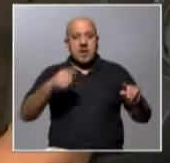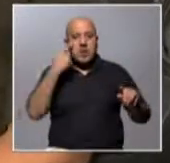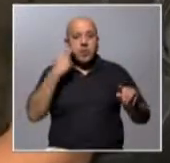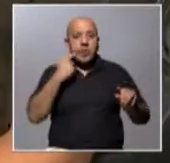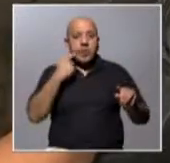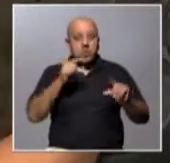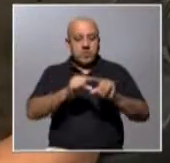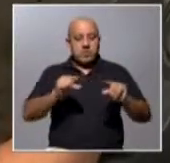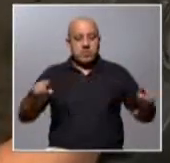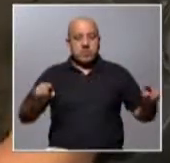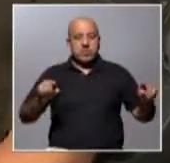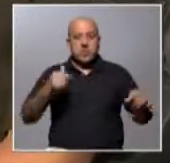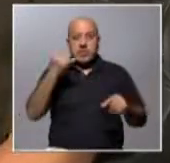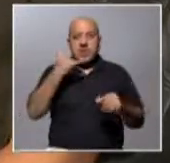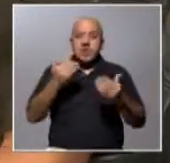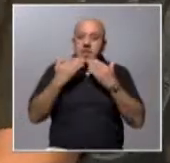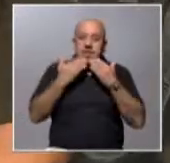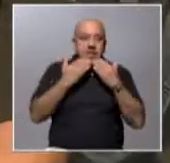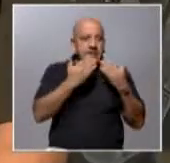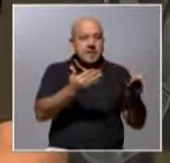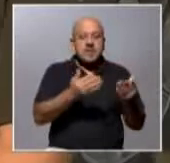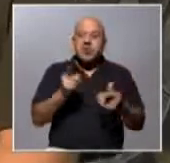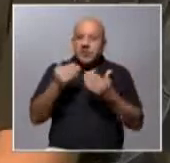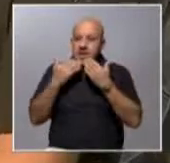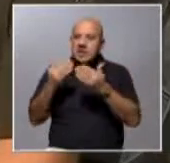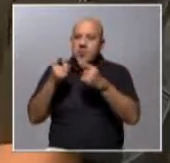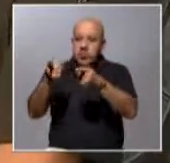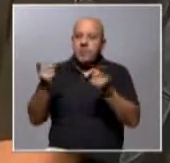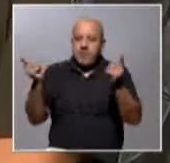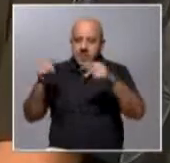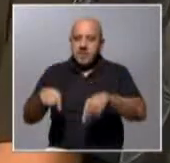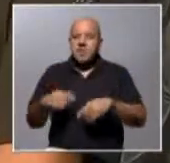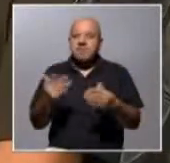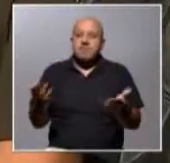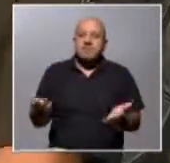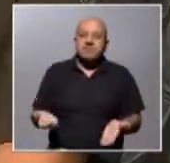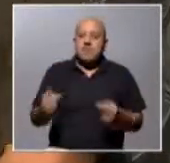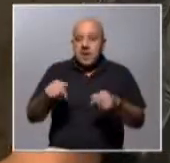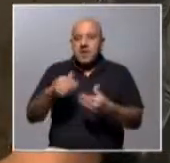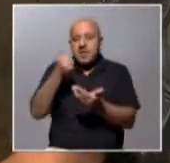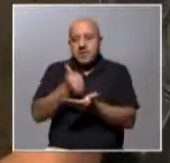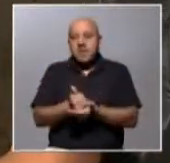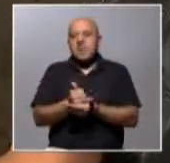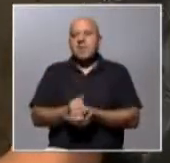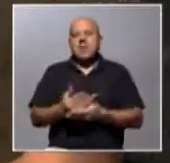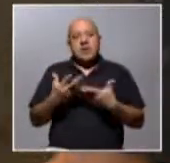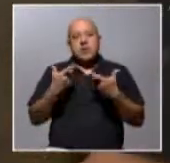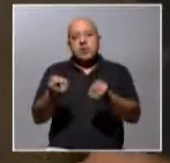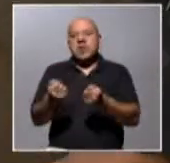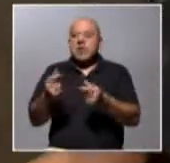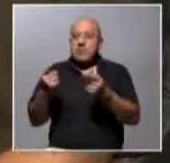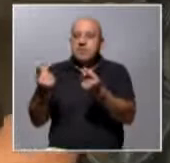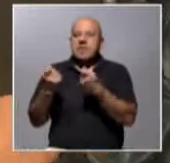099-794748. Desde el Cerro, gracias Álvaro. No, gracias a ustedes por estar nuevamente y bueno, nada, acá estamos para ayudar a las personas que lo